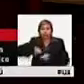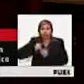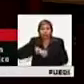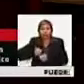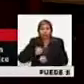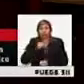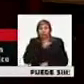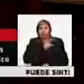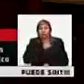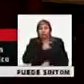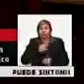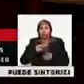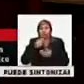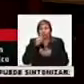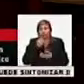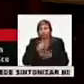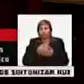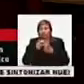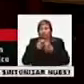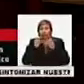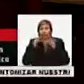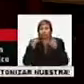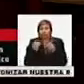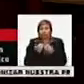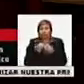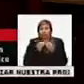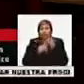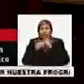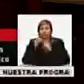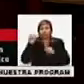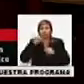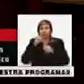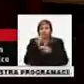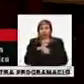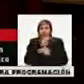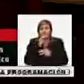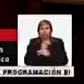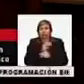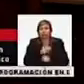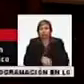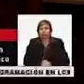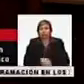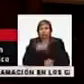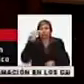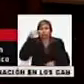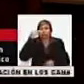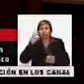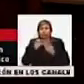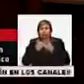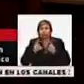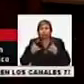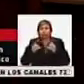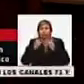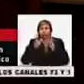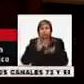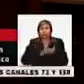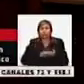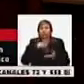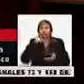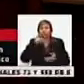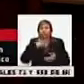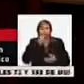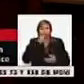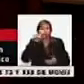San Marcos, creador de la Facultad de Ciencias Físicas y Matemáticas, que fue diputado por su pueblo y